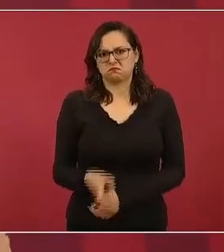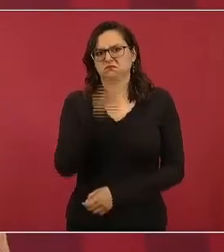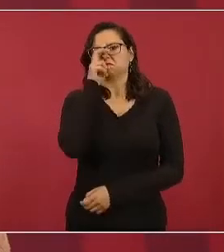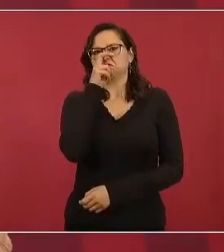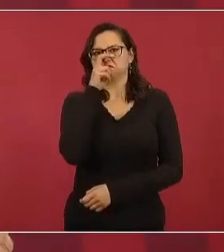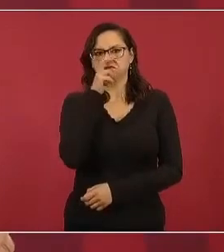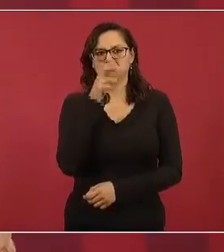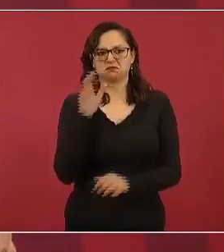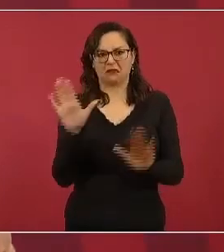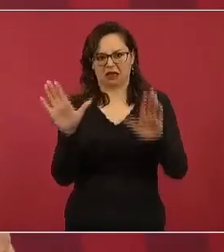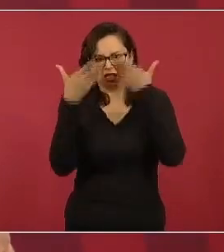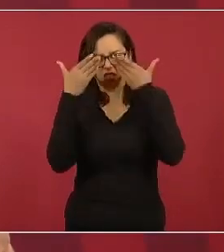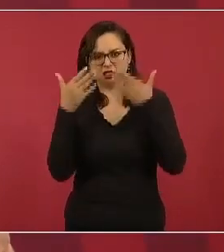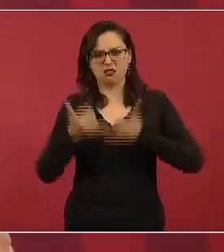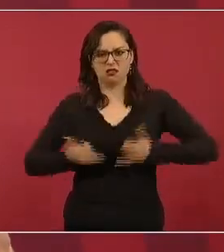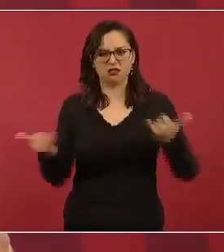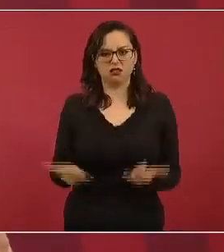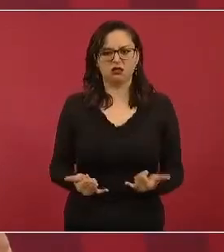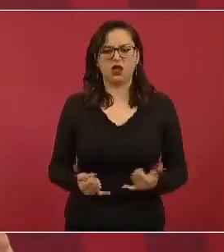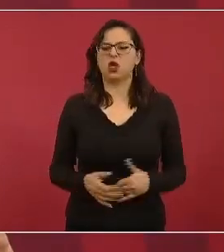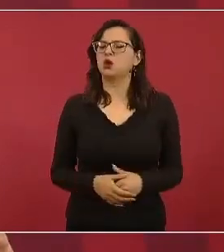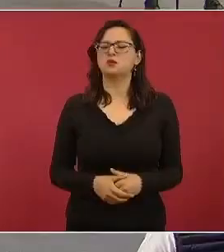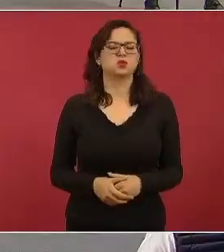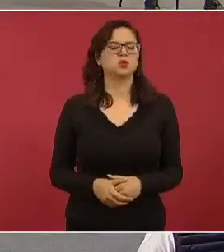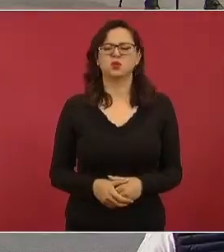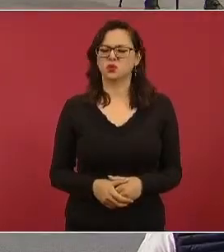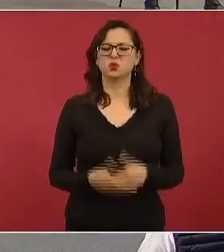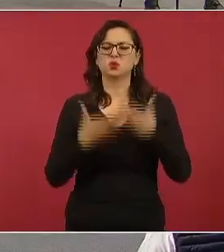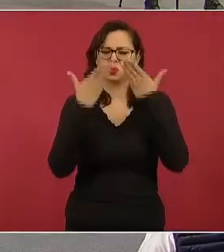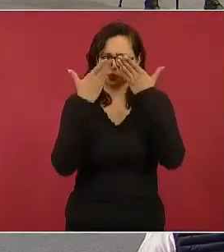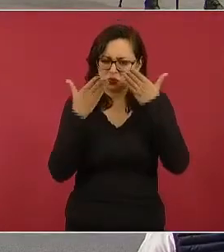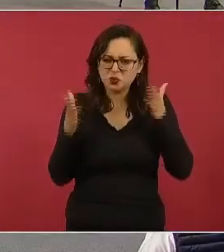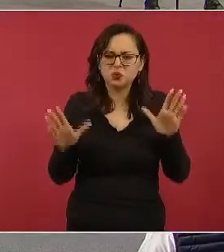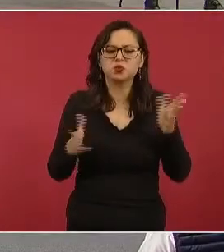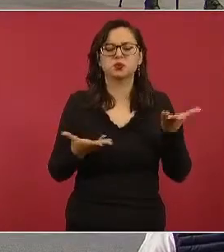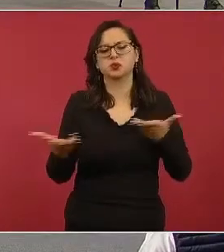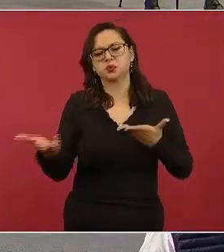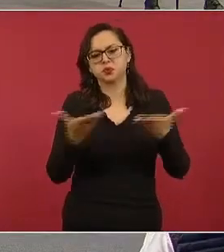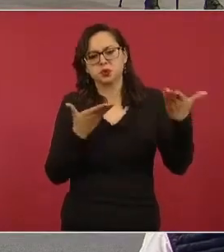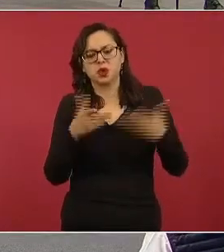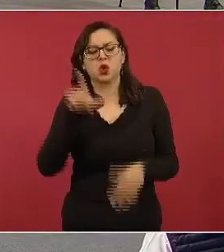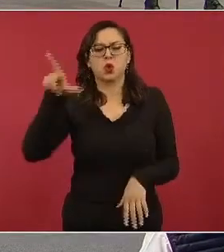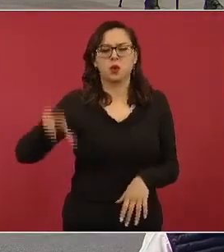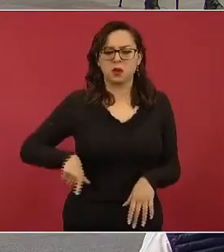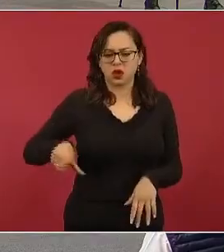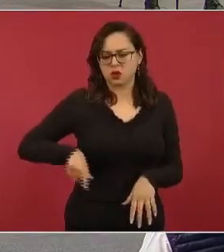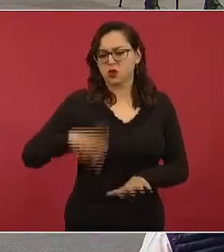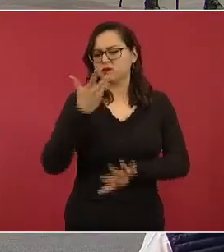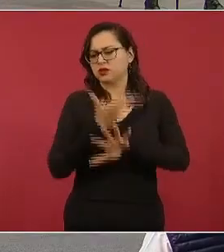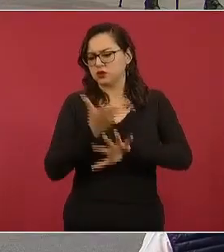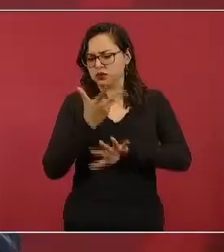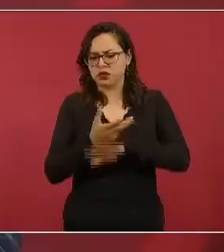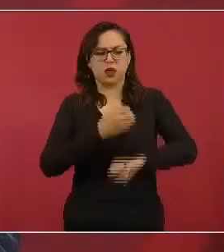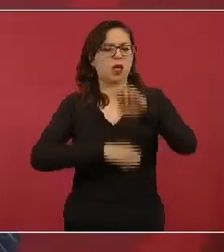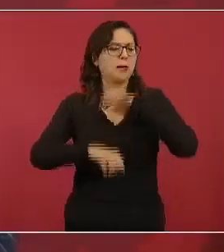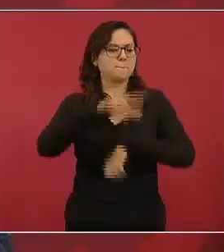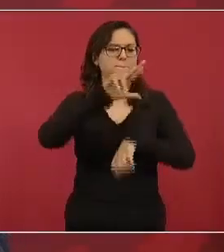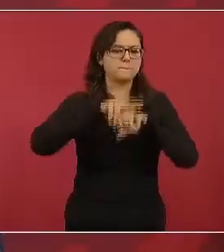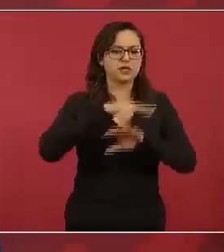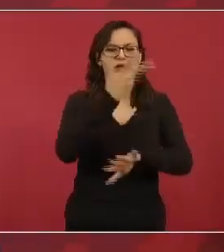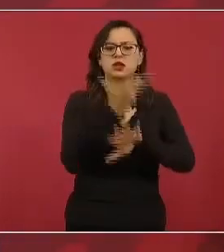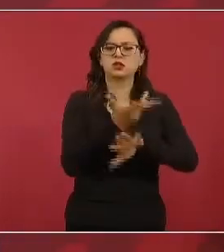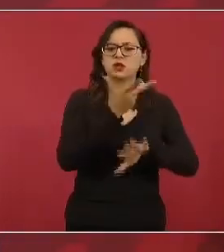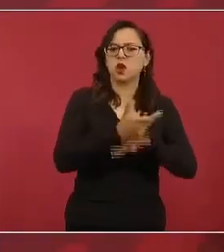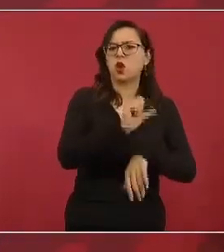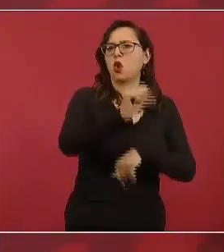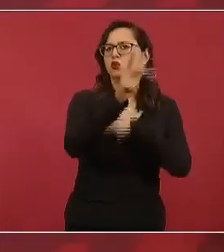Queremos llevar buenas relaciones con el gobierno de Estados Unidos y con los empresarios de Estados Unidos y con todos los